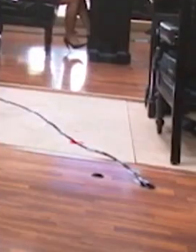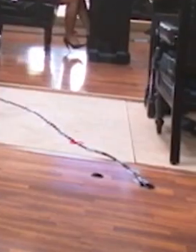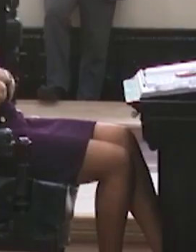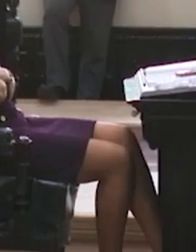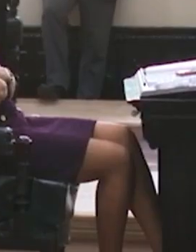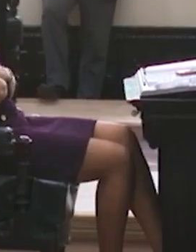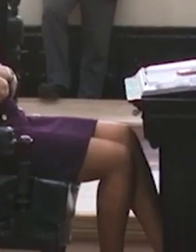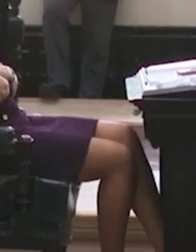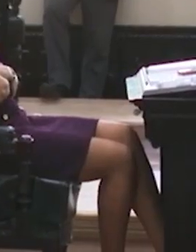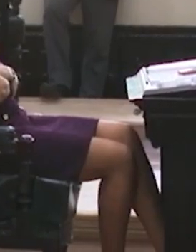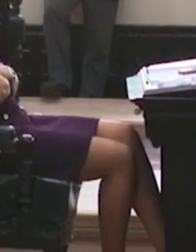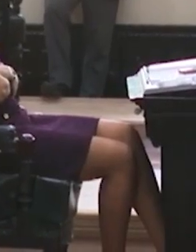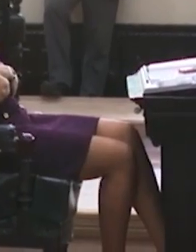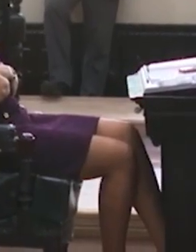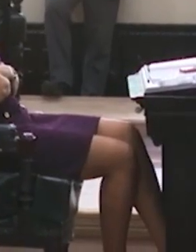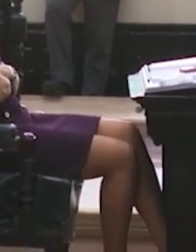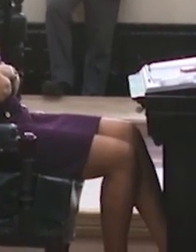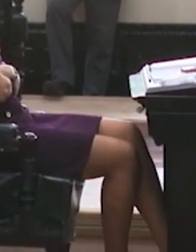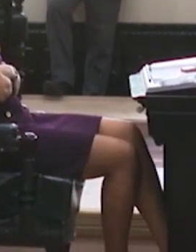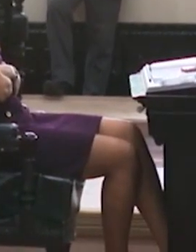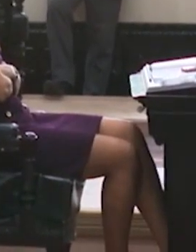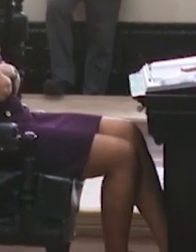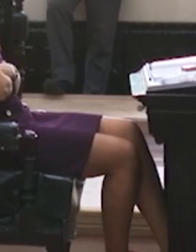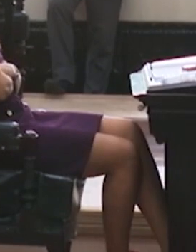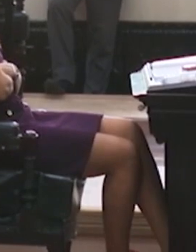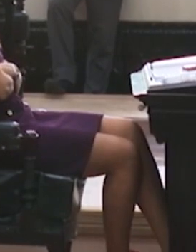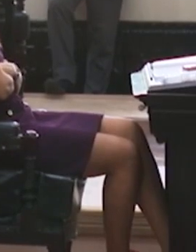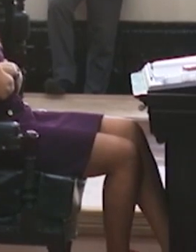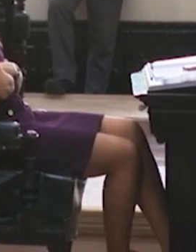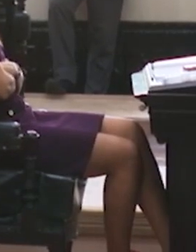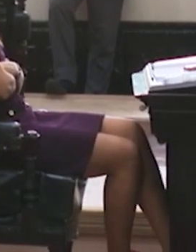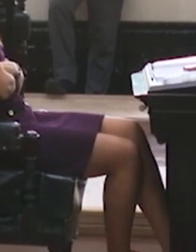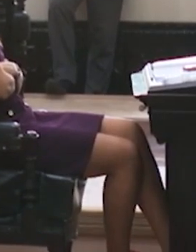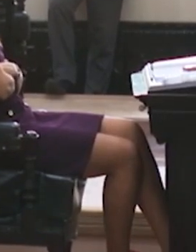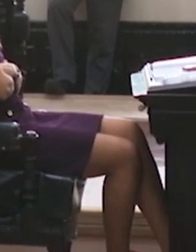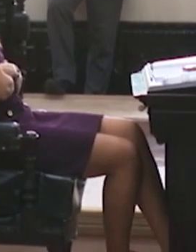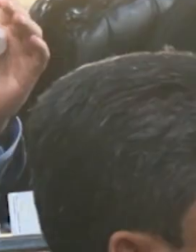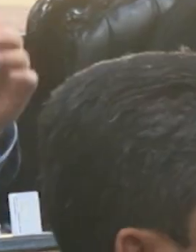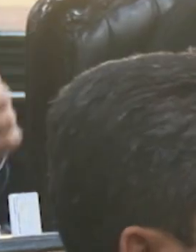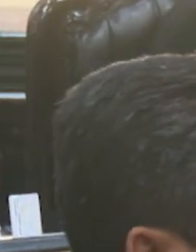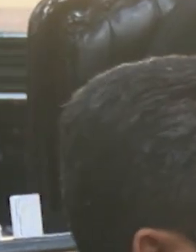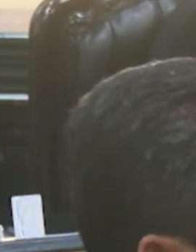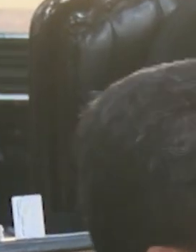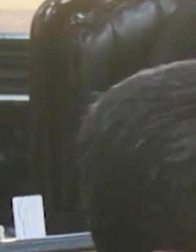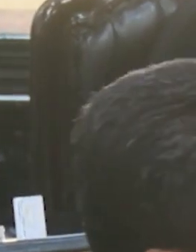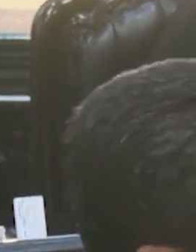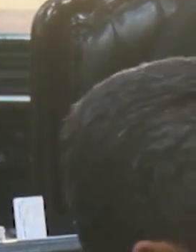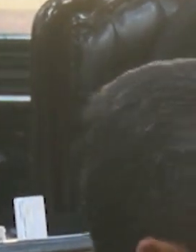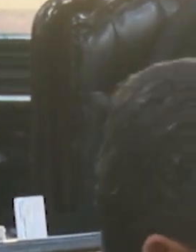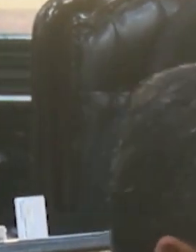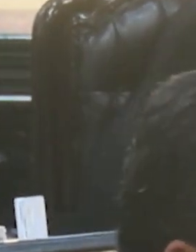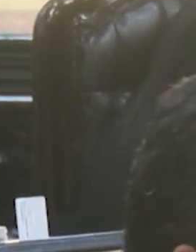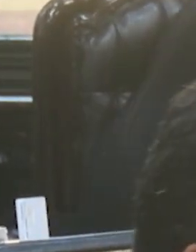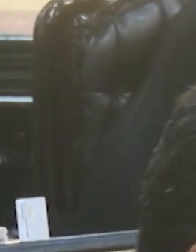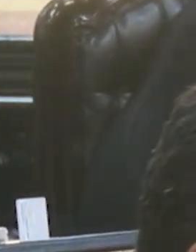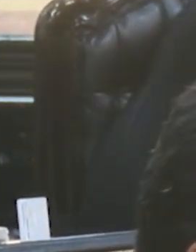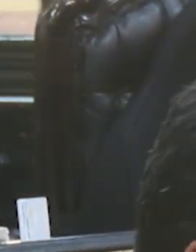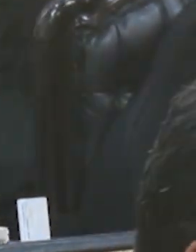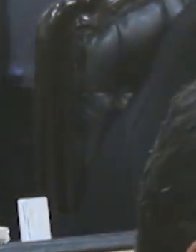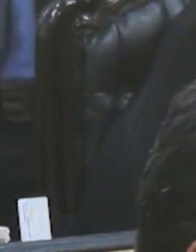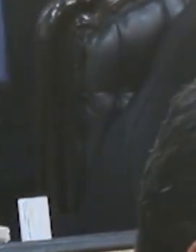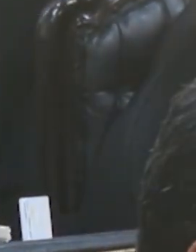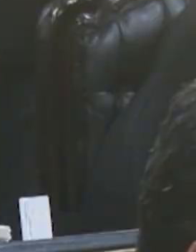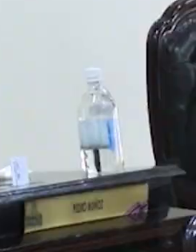plenario legislativo a partir del próximo 1 de agosto, una vez que inicien las secciones extraordinarias. Es decir, el periodo en